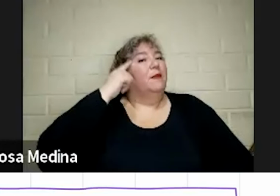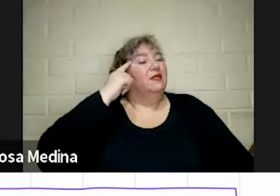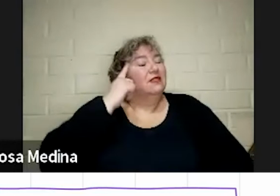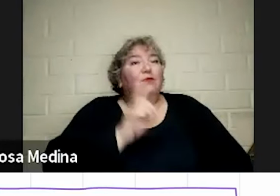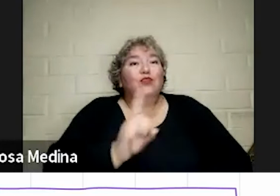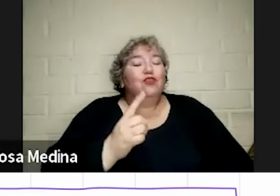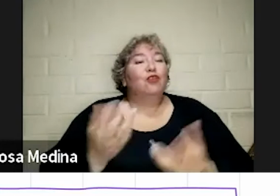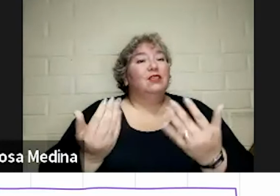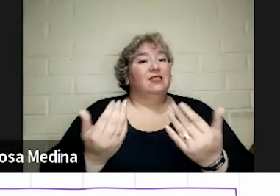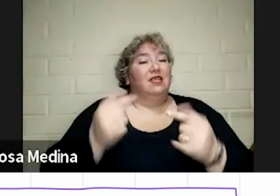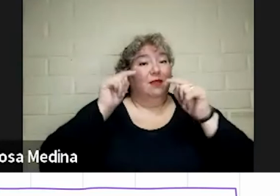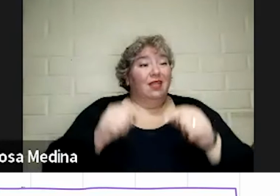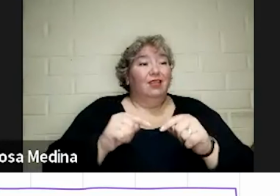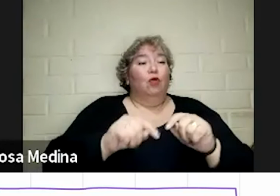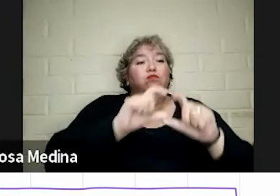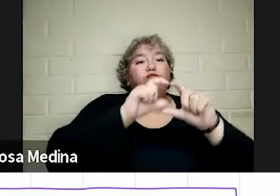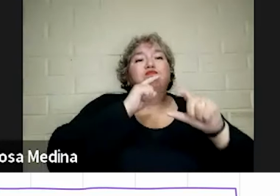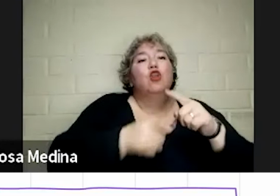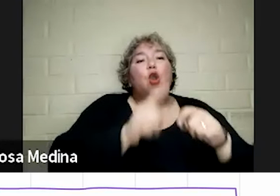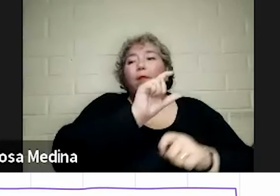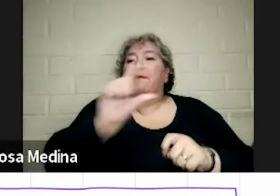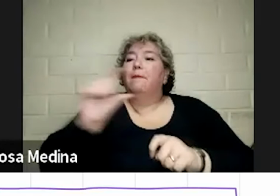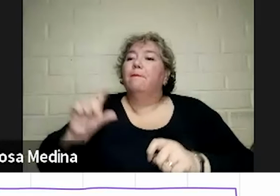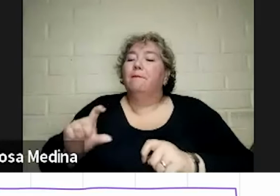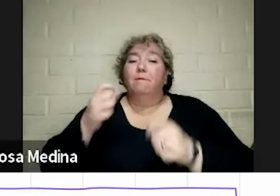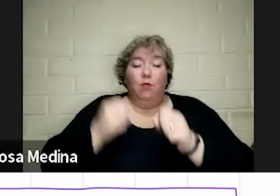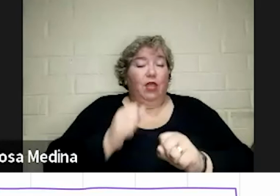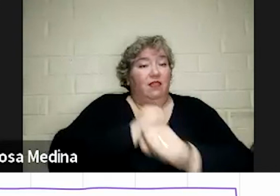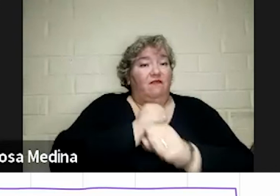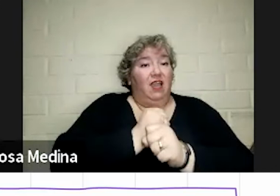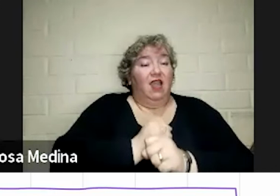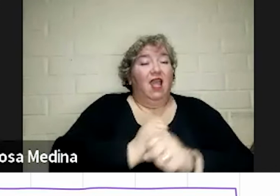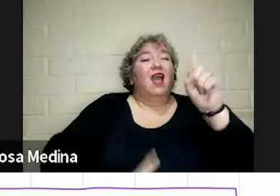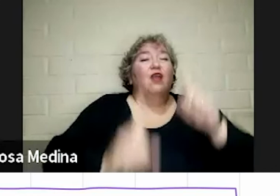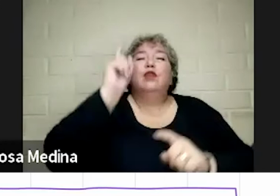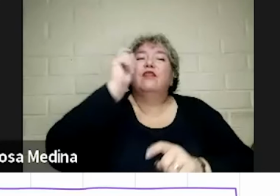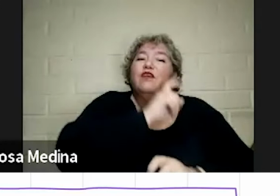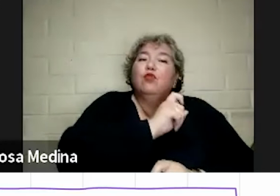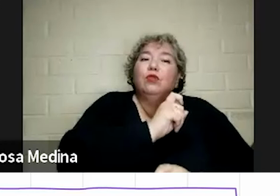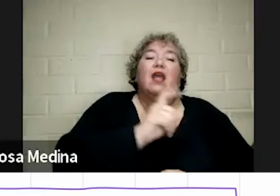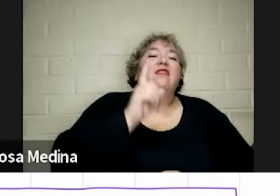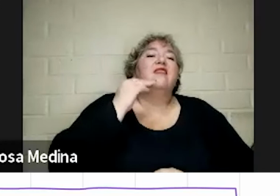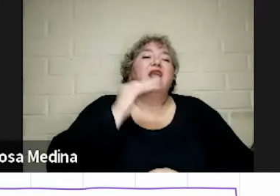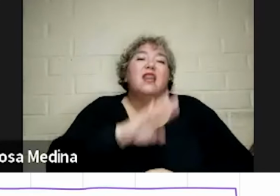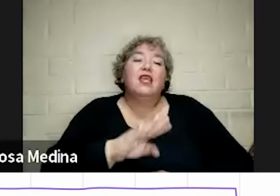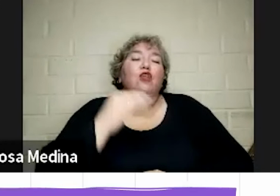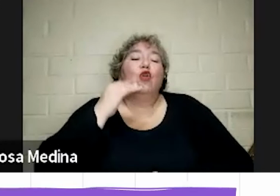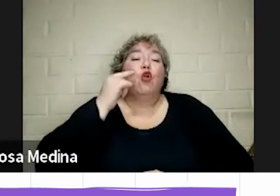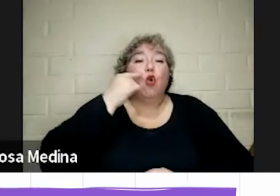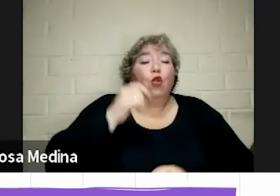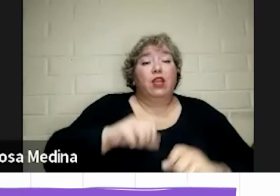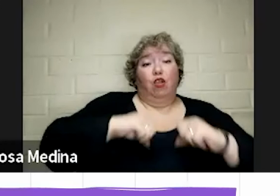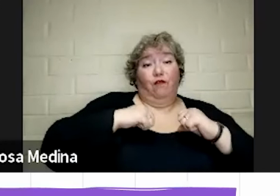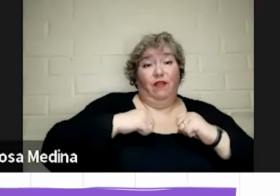necesariamente estas etiquetas nos sirven para poder trabajar las dificultades que tienen los niños y las niñas o los jóvenes en las